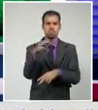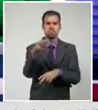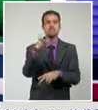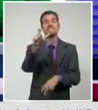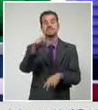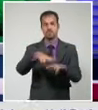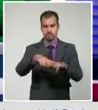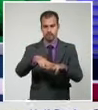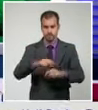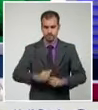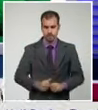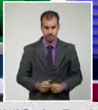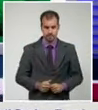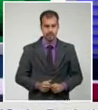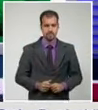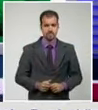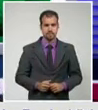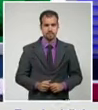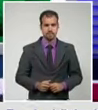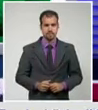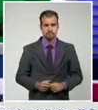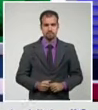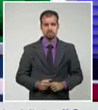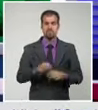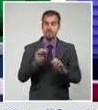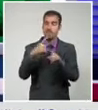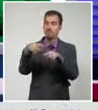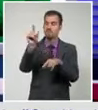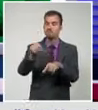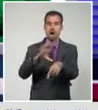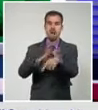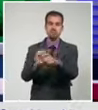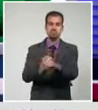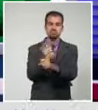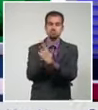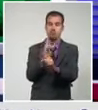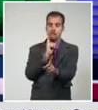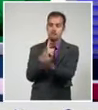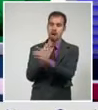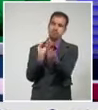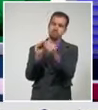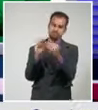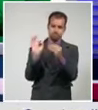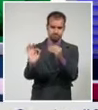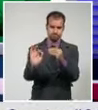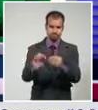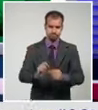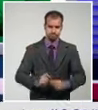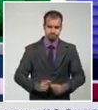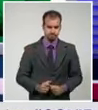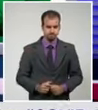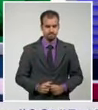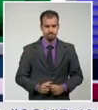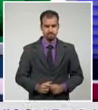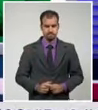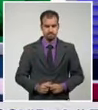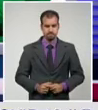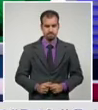Habana, también contacto de un caso positivo que había sido diagnosticado